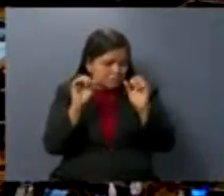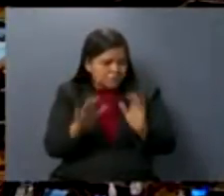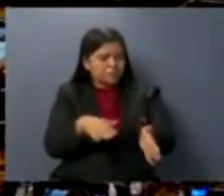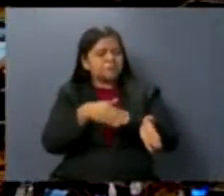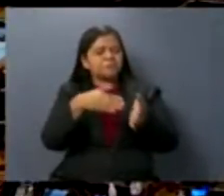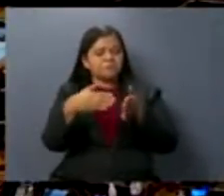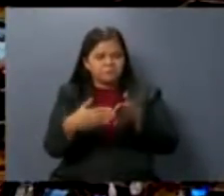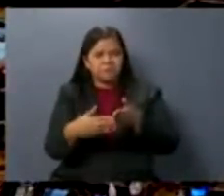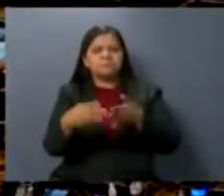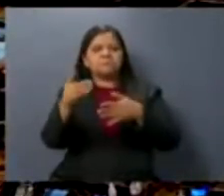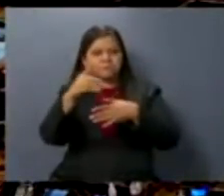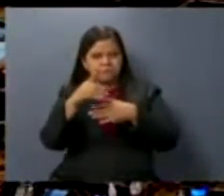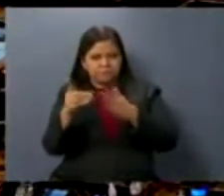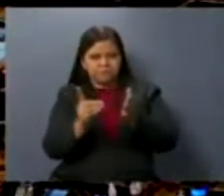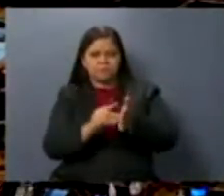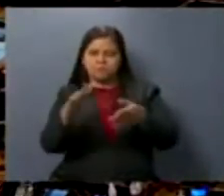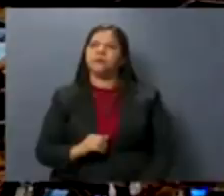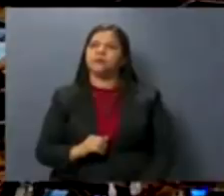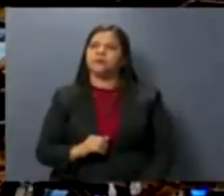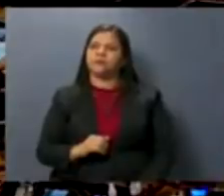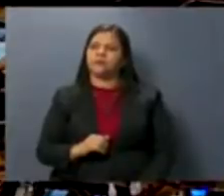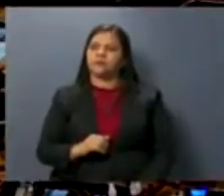establecemos quórum.